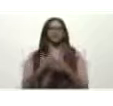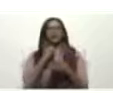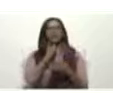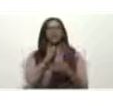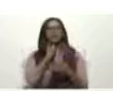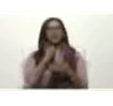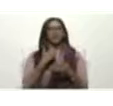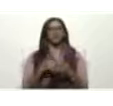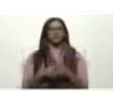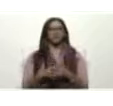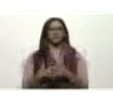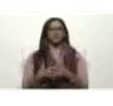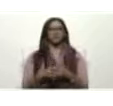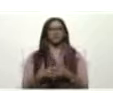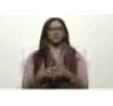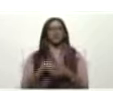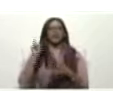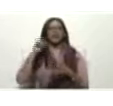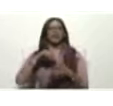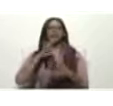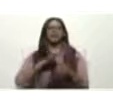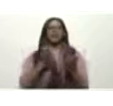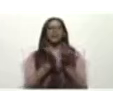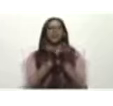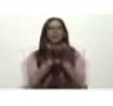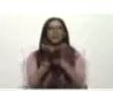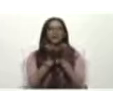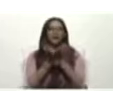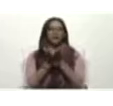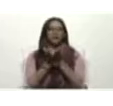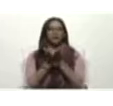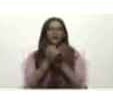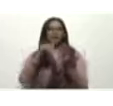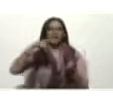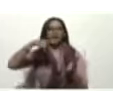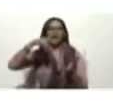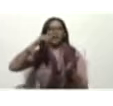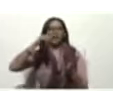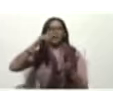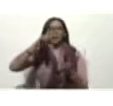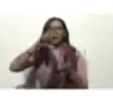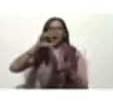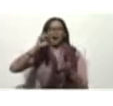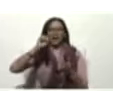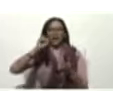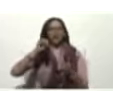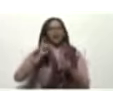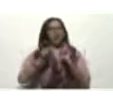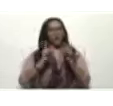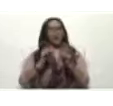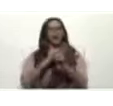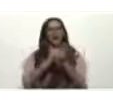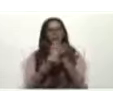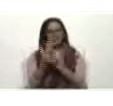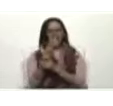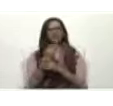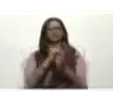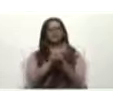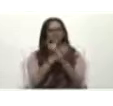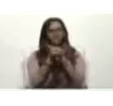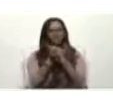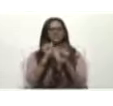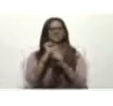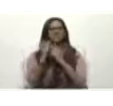enfermedades, y que también están estudiando el polen de algunas plantas, porque sabemos que por el cambio climático se ha afectado